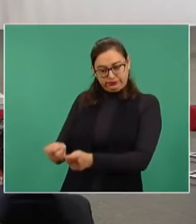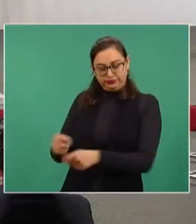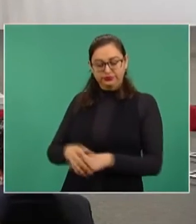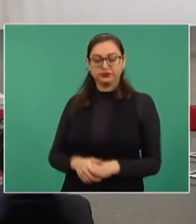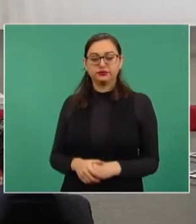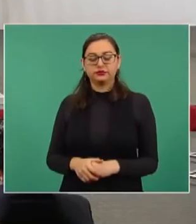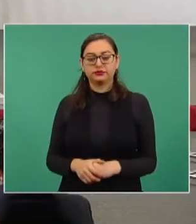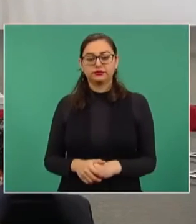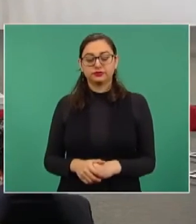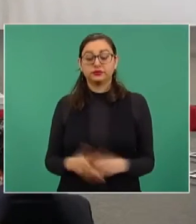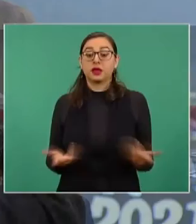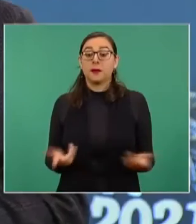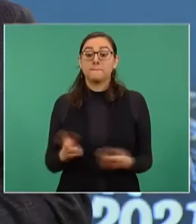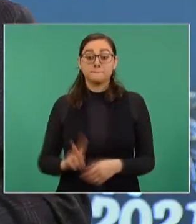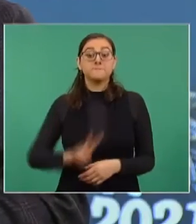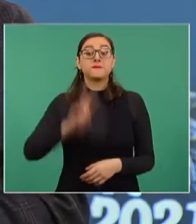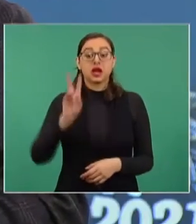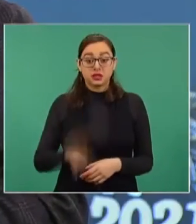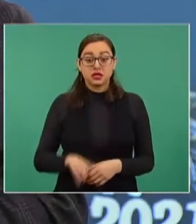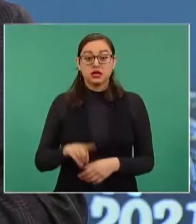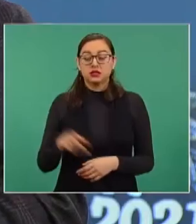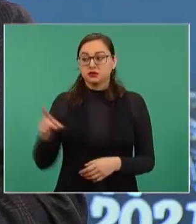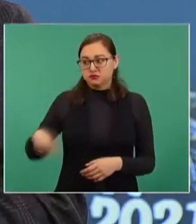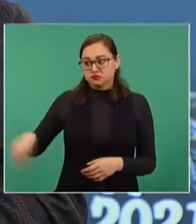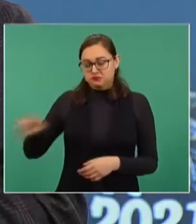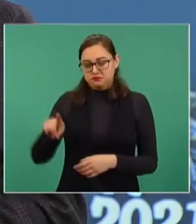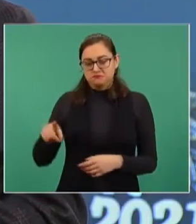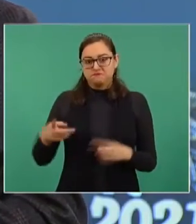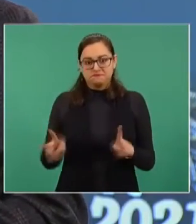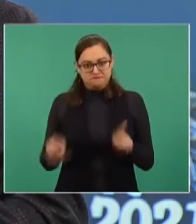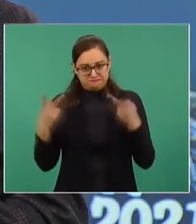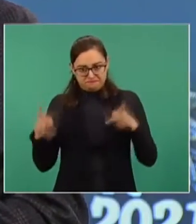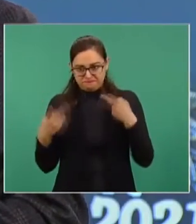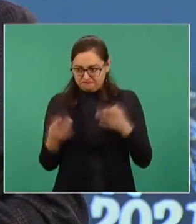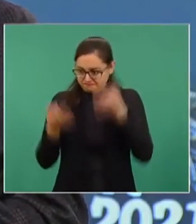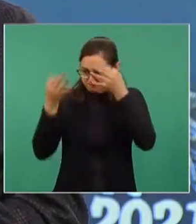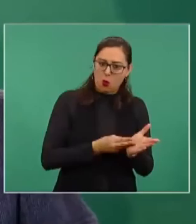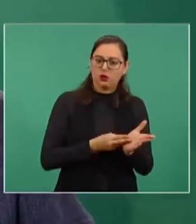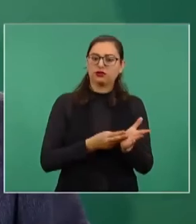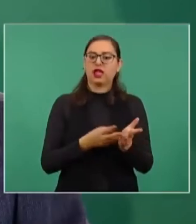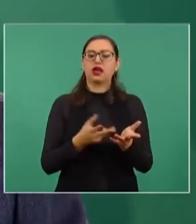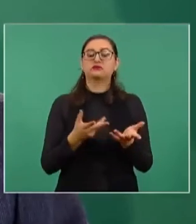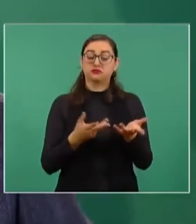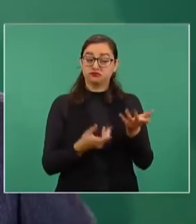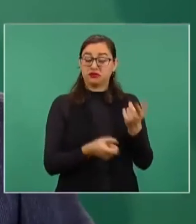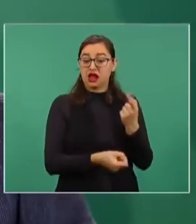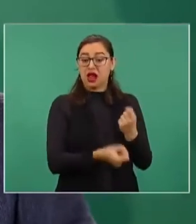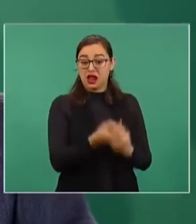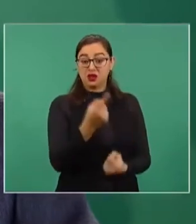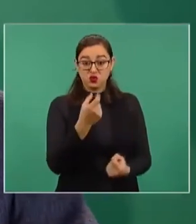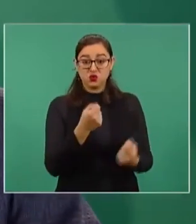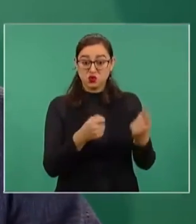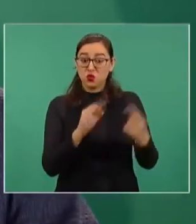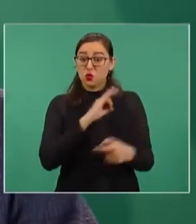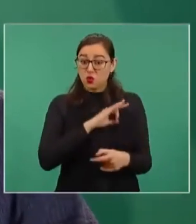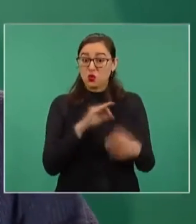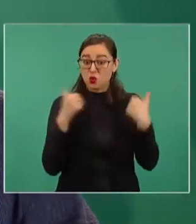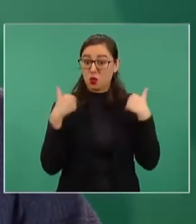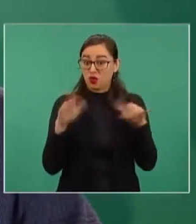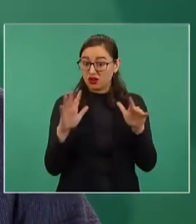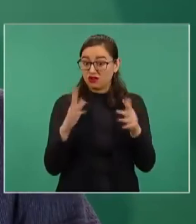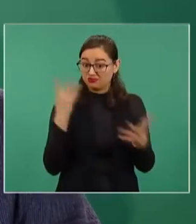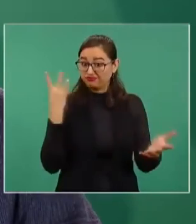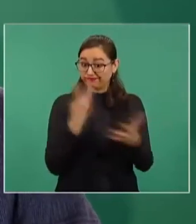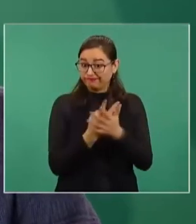consumidor ricardo sheffield padilla quien en compañía del presidente de mexico entregó a los empresarios gasolineros el cartel con la leyenda